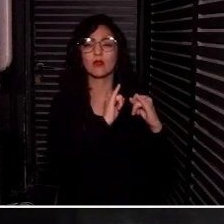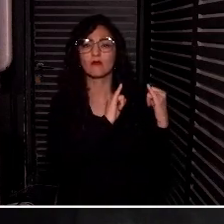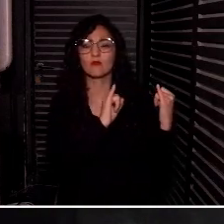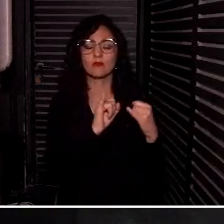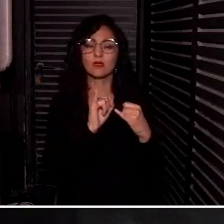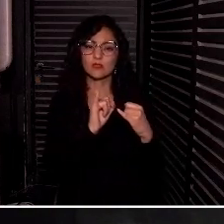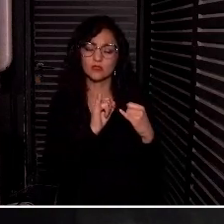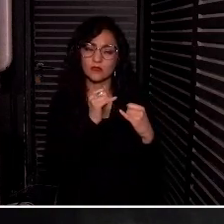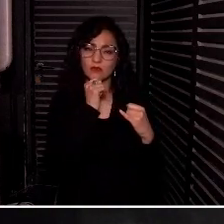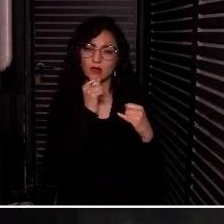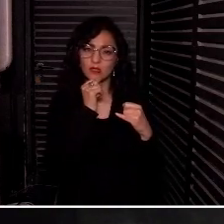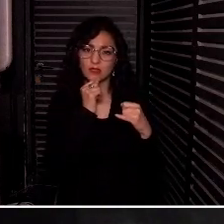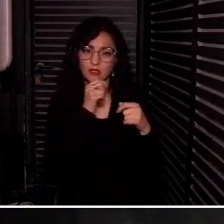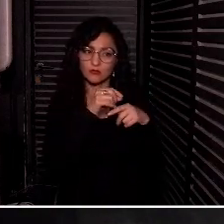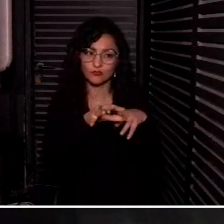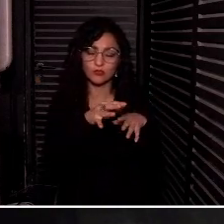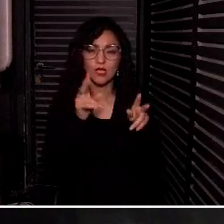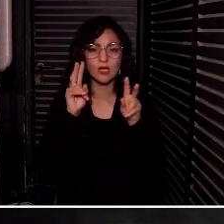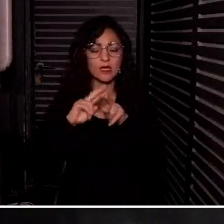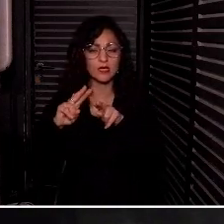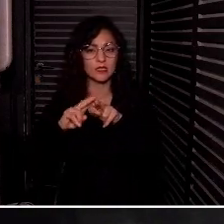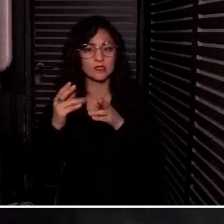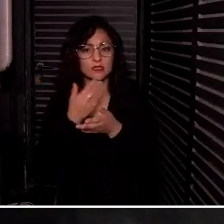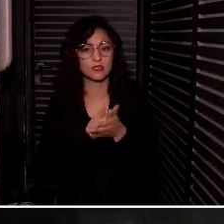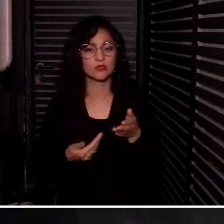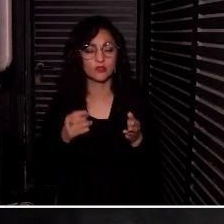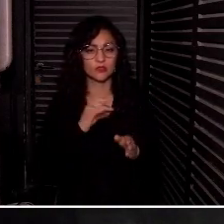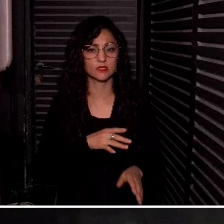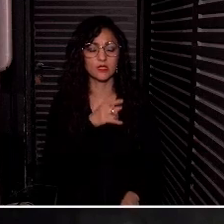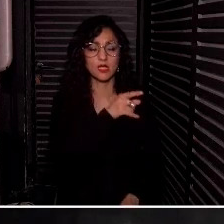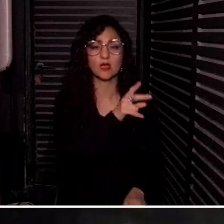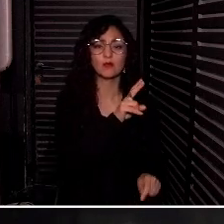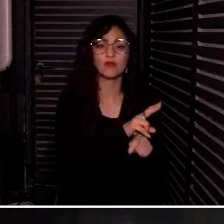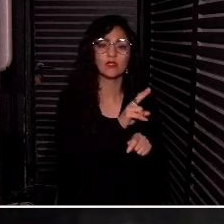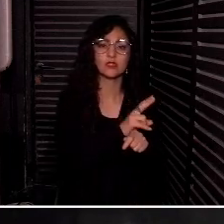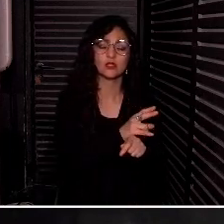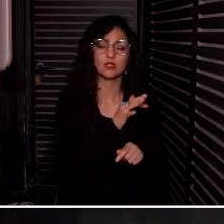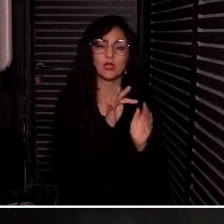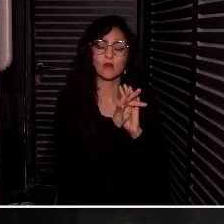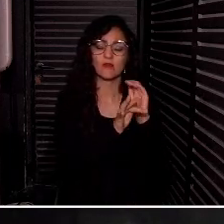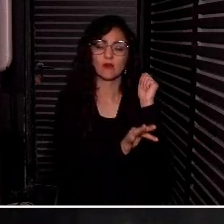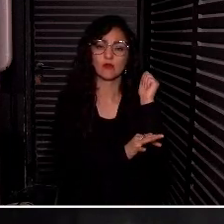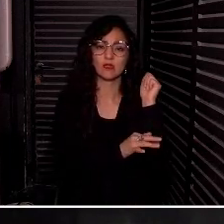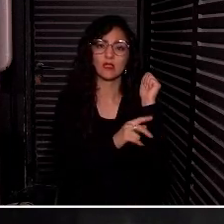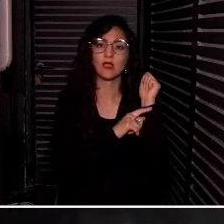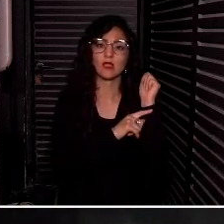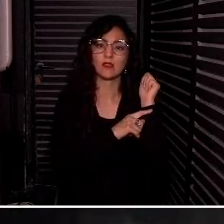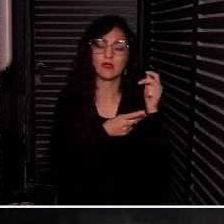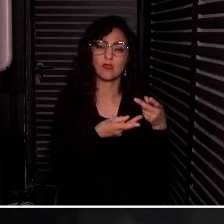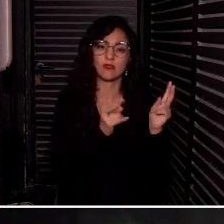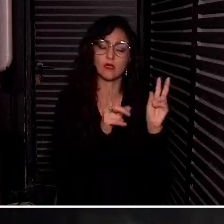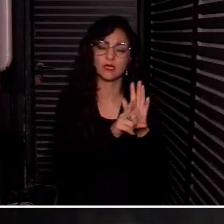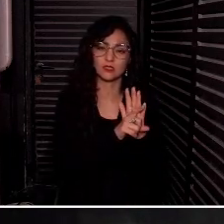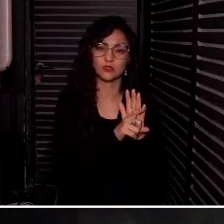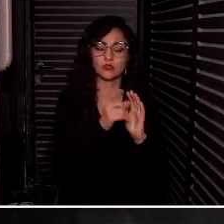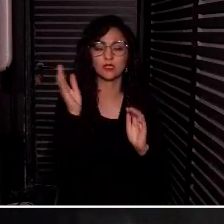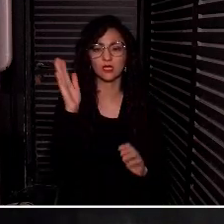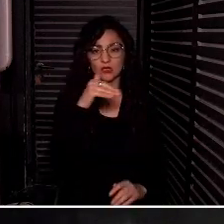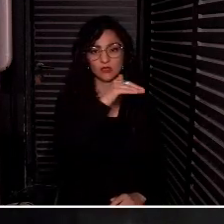por el gobierno de chile en la actualidad es profesor de la facultad de comunicación y de la facultad de derecho de la Universidad de los